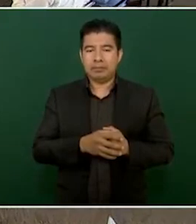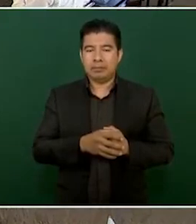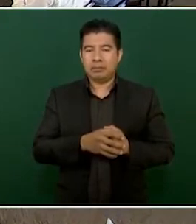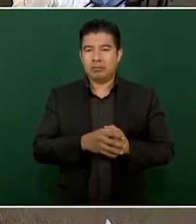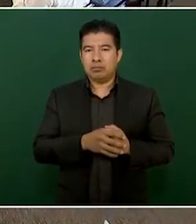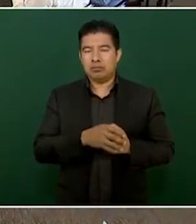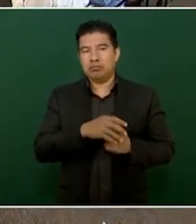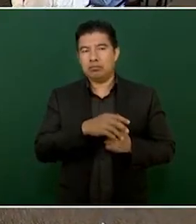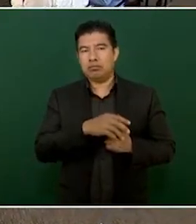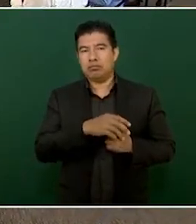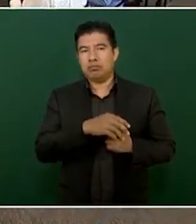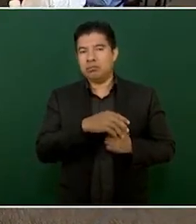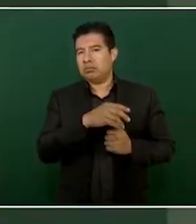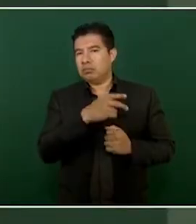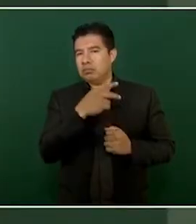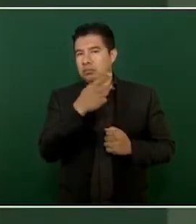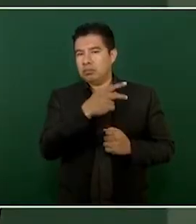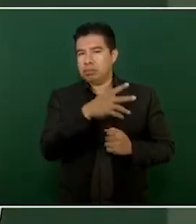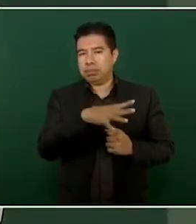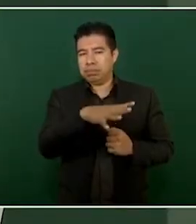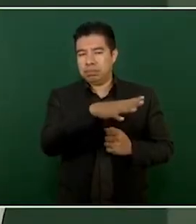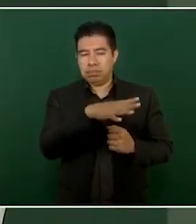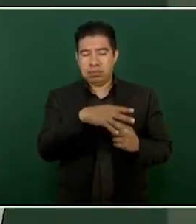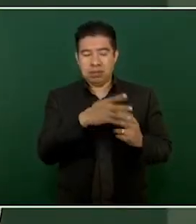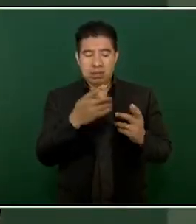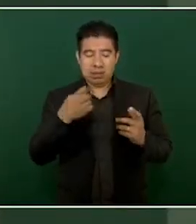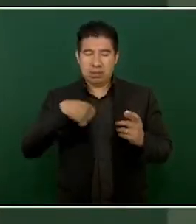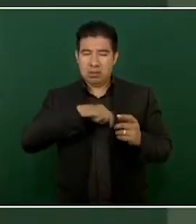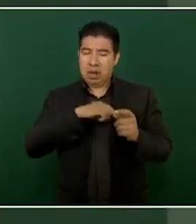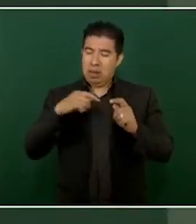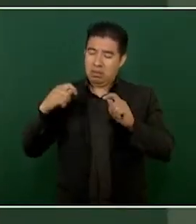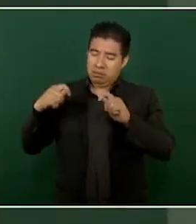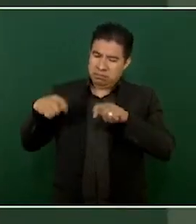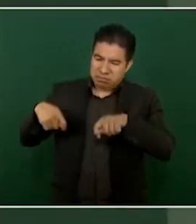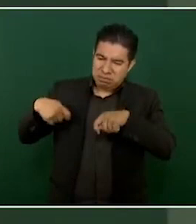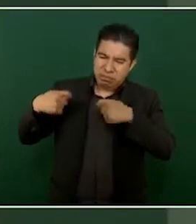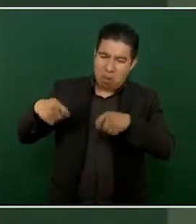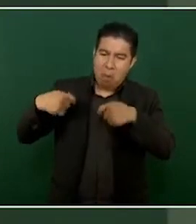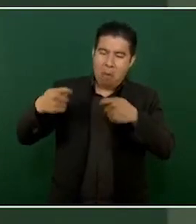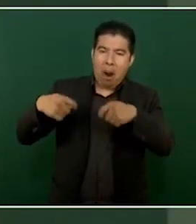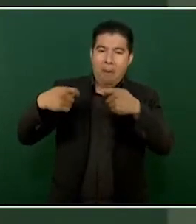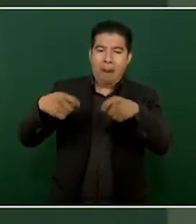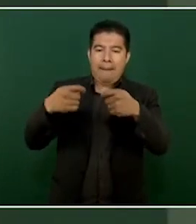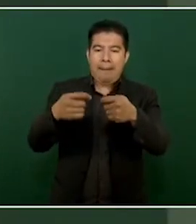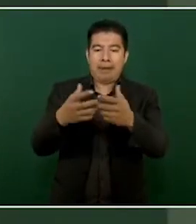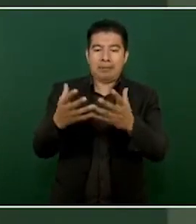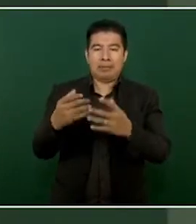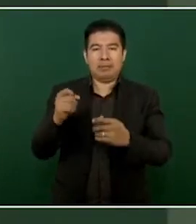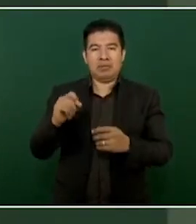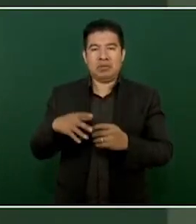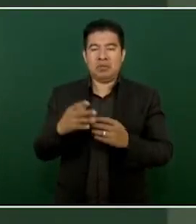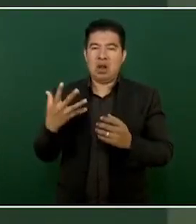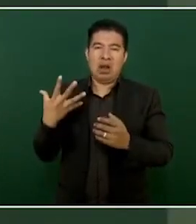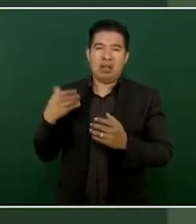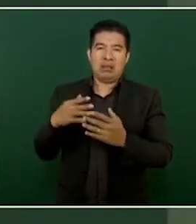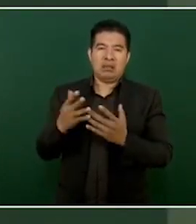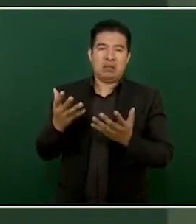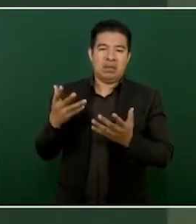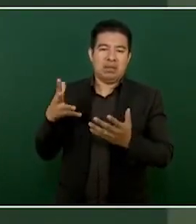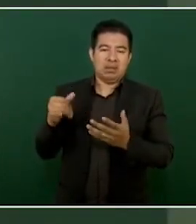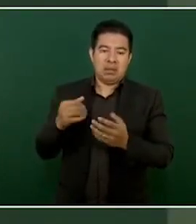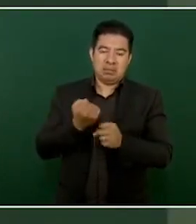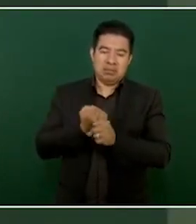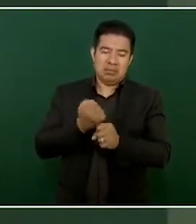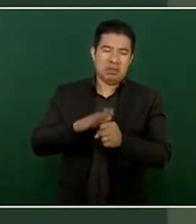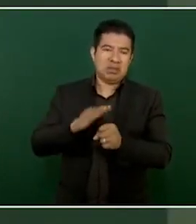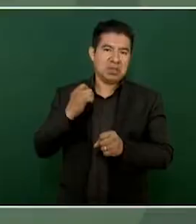lamentablemente por la violencia que heredamos del periodo neoliberal, de los